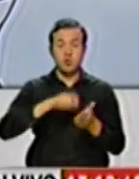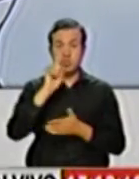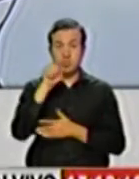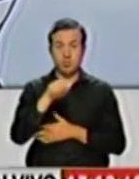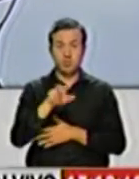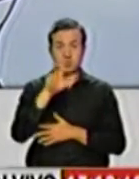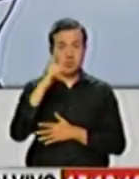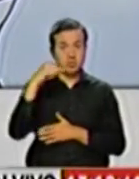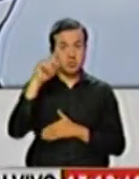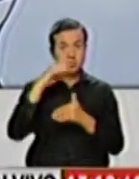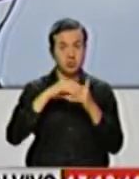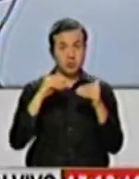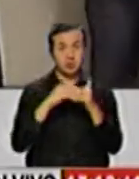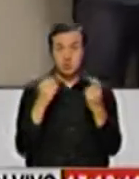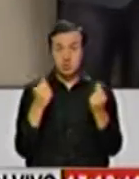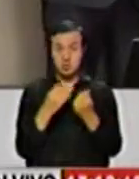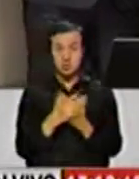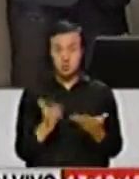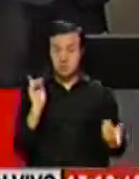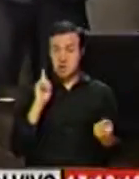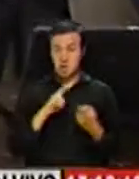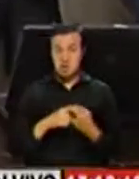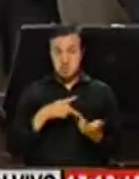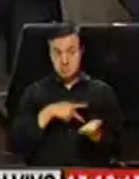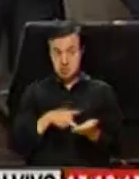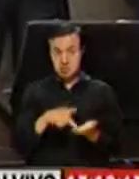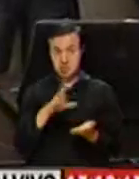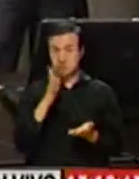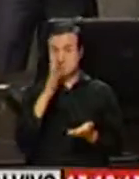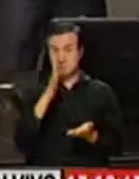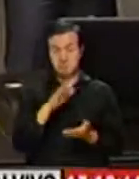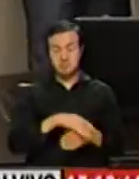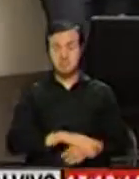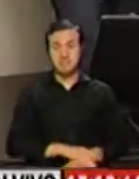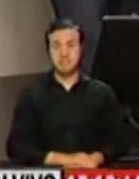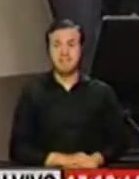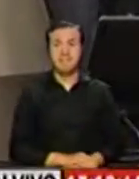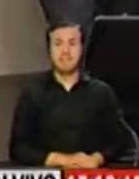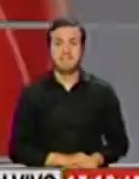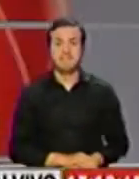$1.3 millones, recursos que nunca llegaron a la empresa. Alec Llanos, Telediario.